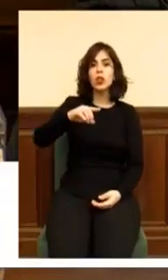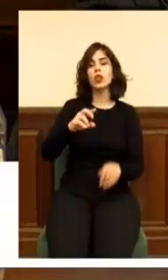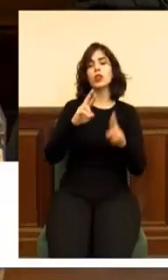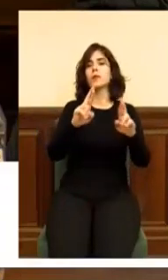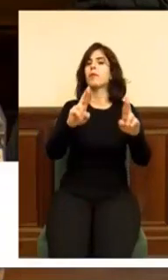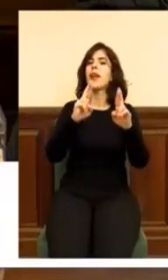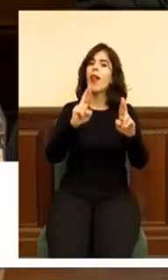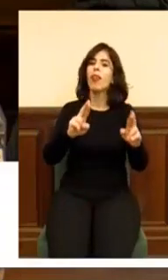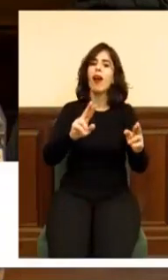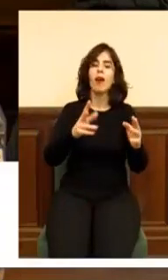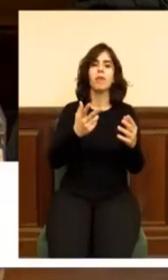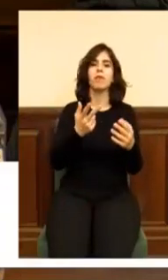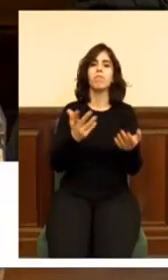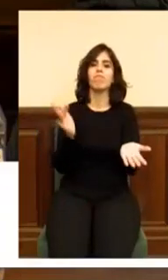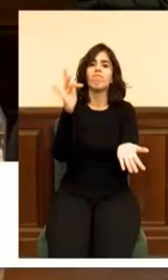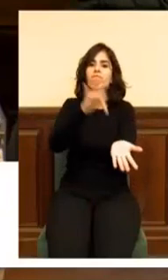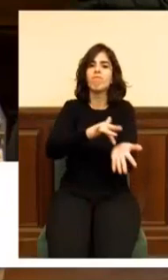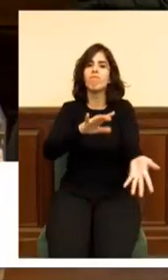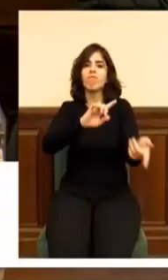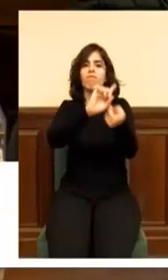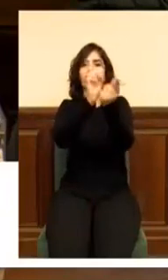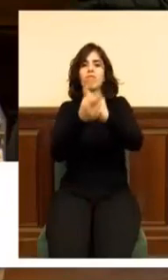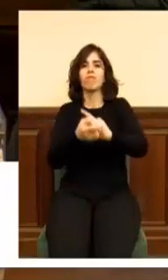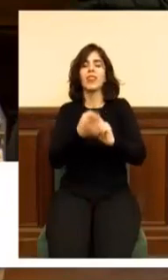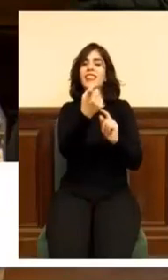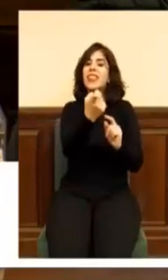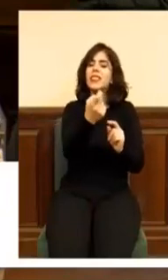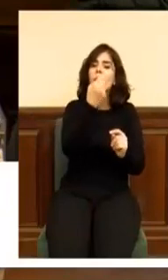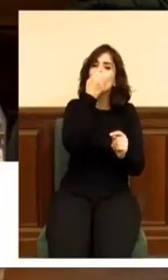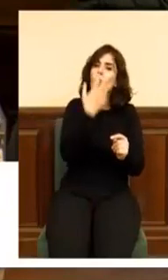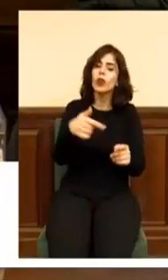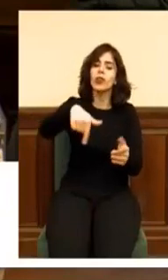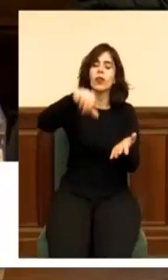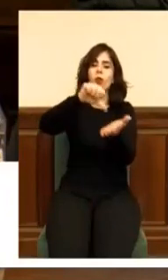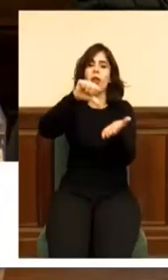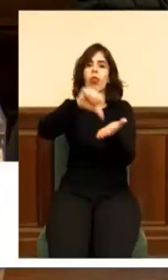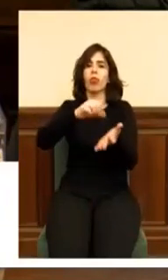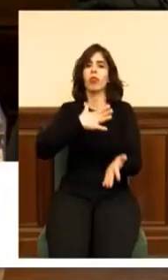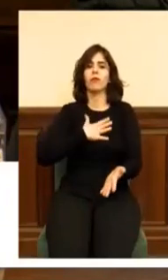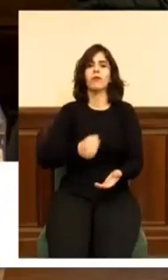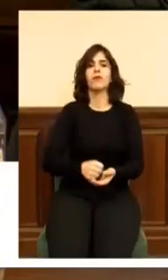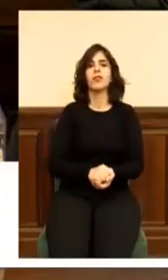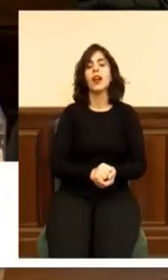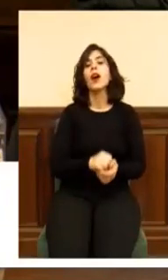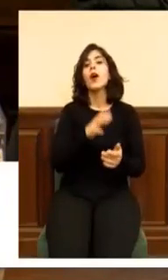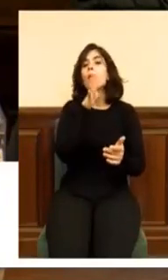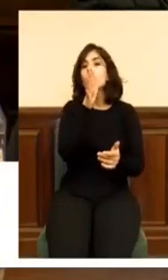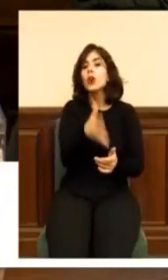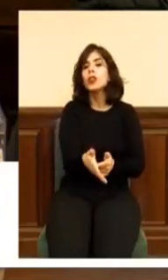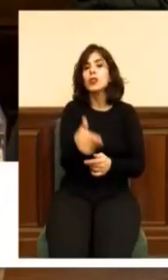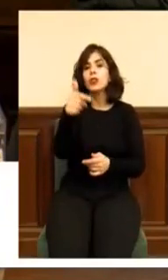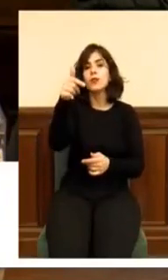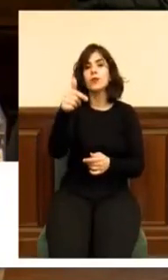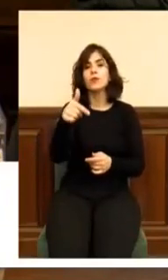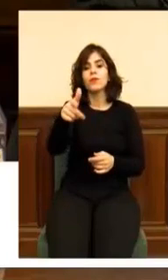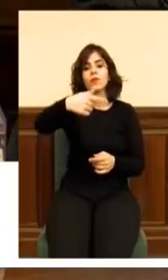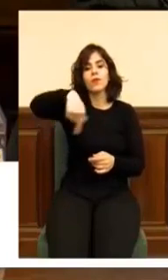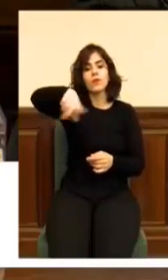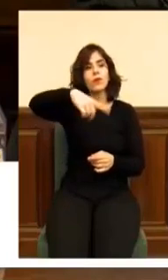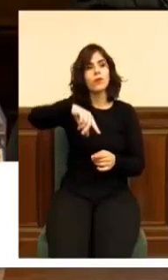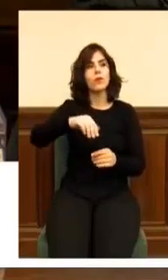creemos que es bueno y es necesario para nuestra ciudad y por eso sumamos nuestro